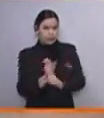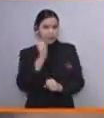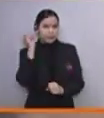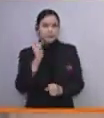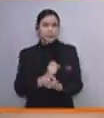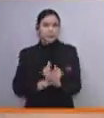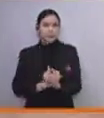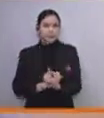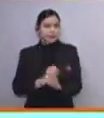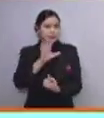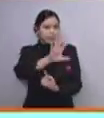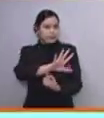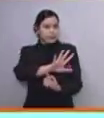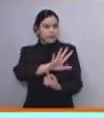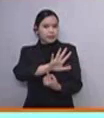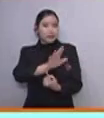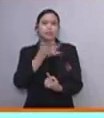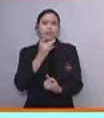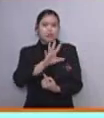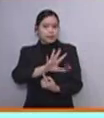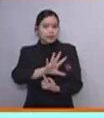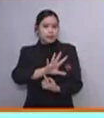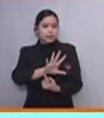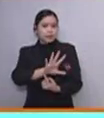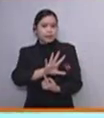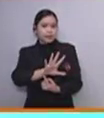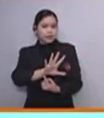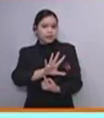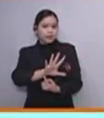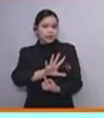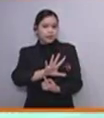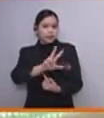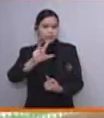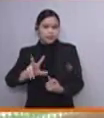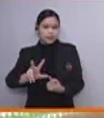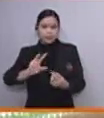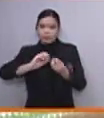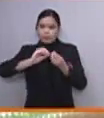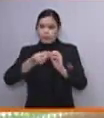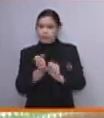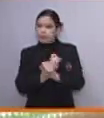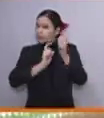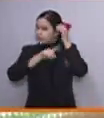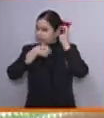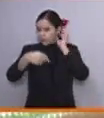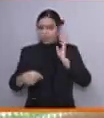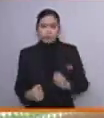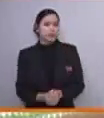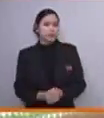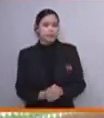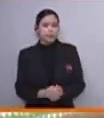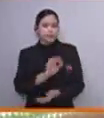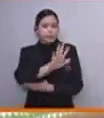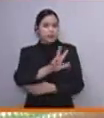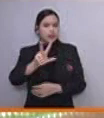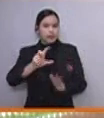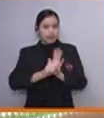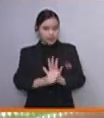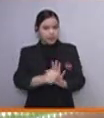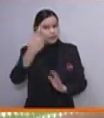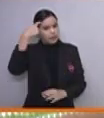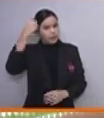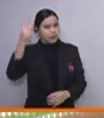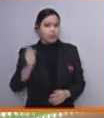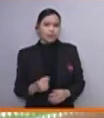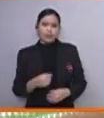es el 5. Segundo dígito, suerte. Y este es el 3. El número ganador en la diaria es el 53 con su símbolo de